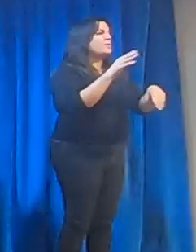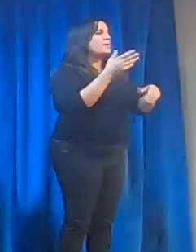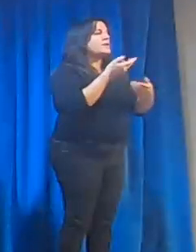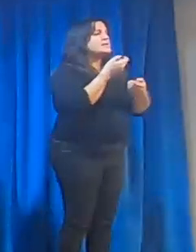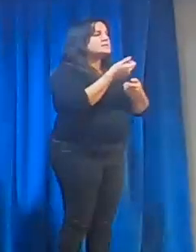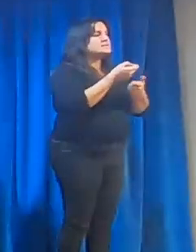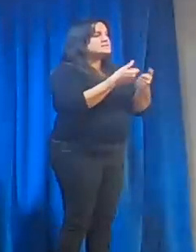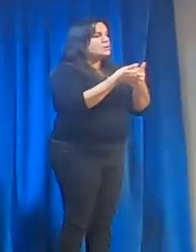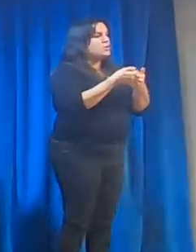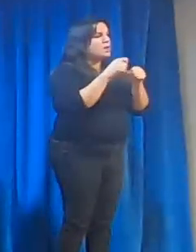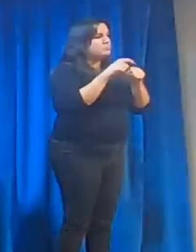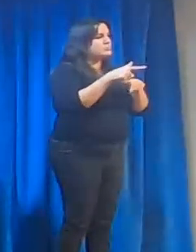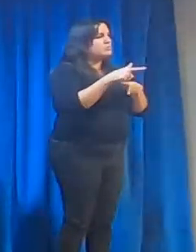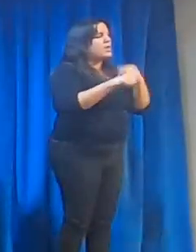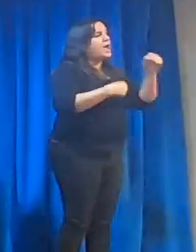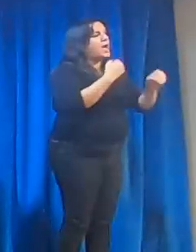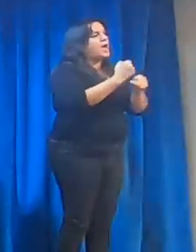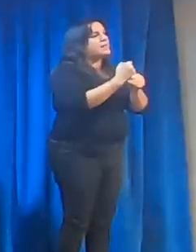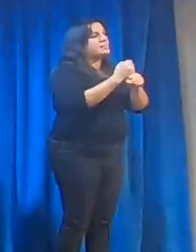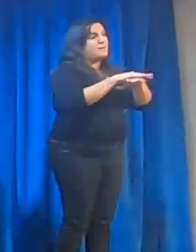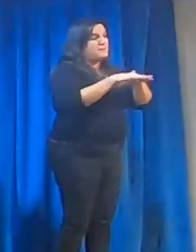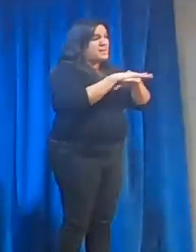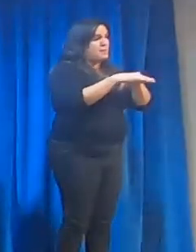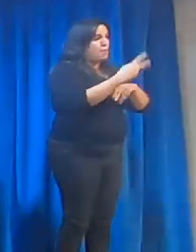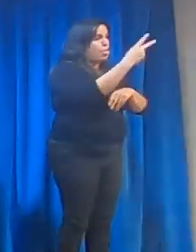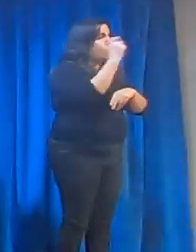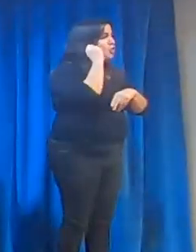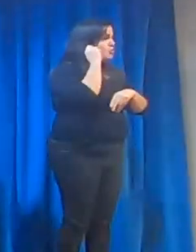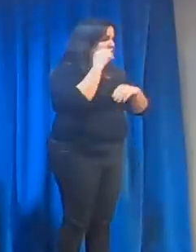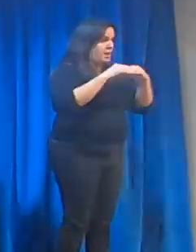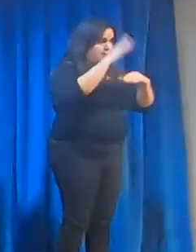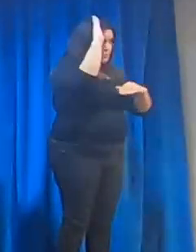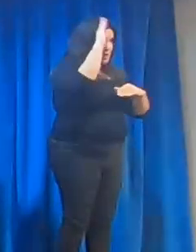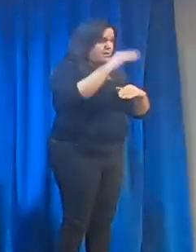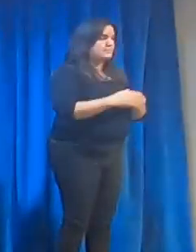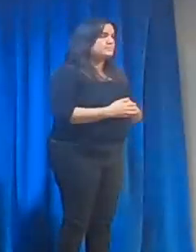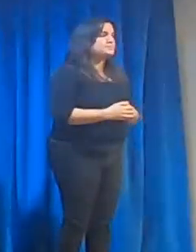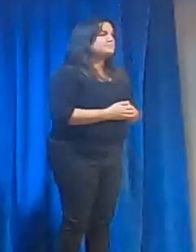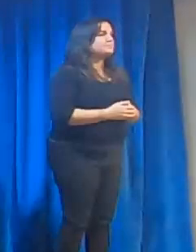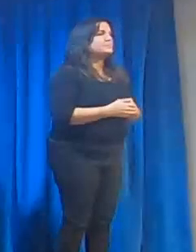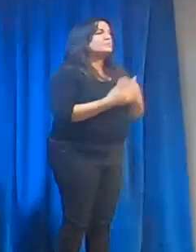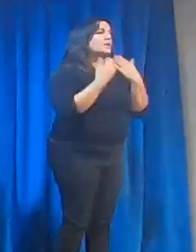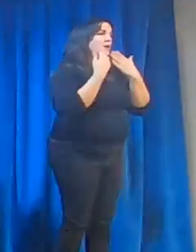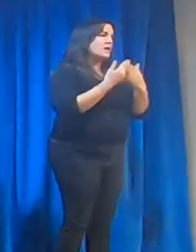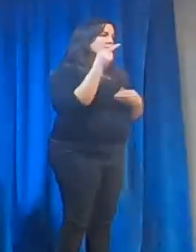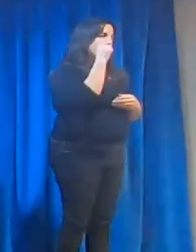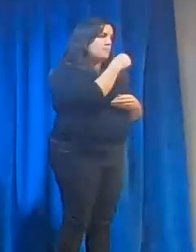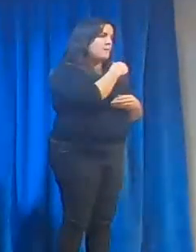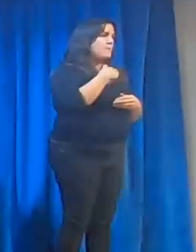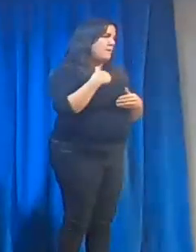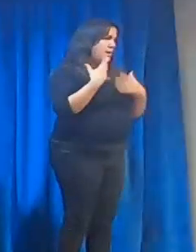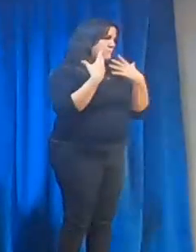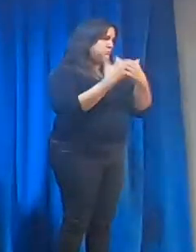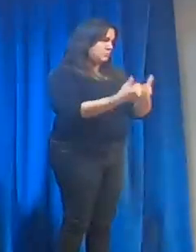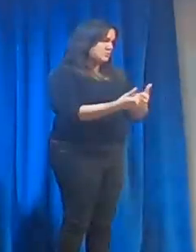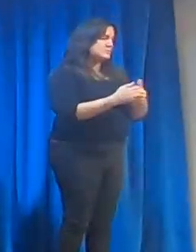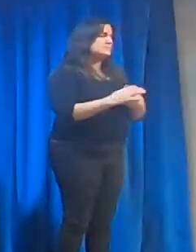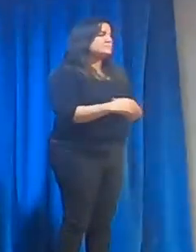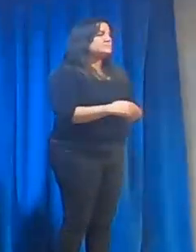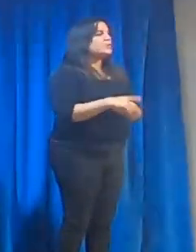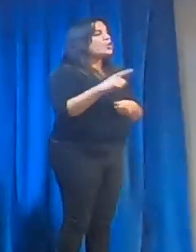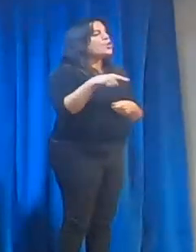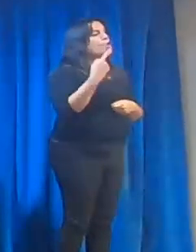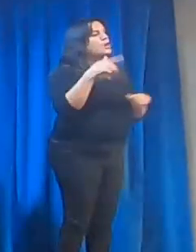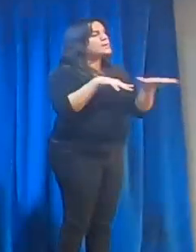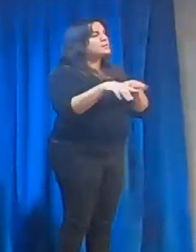¿no? Y de ahí en adelante, bueno, fue acompañado por los papás. Otra actividad que es